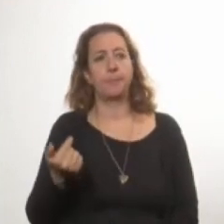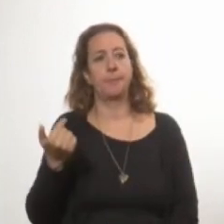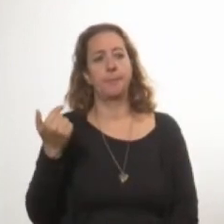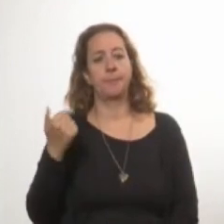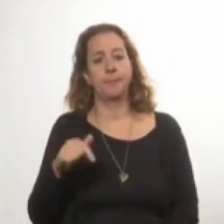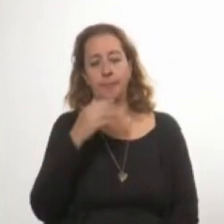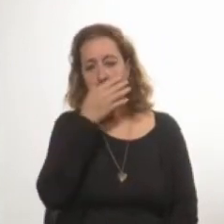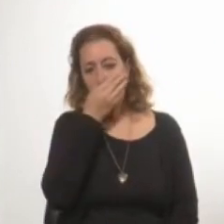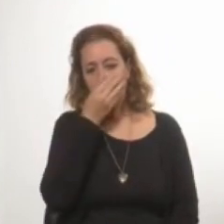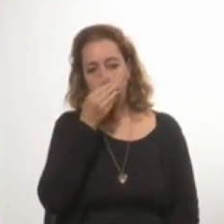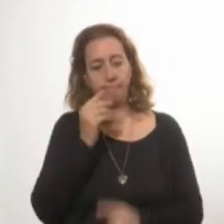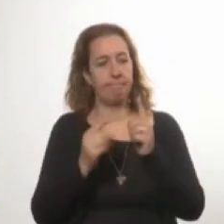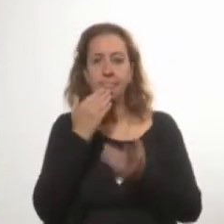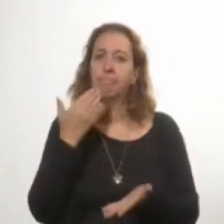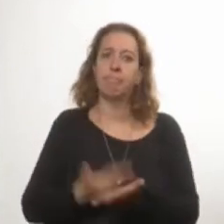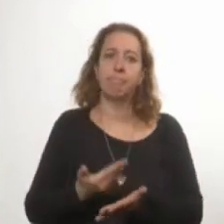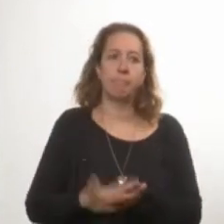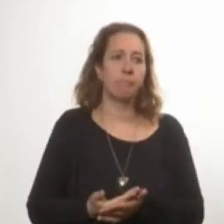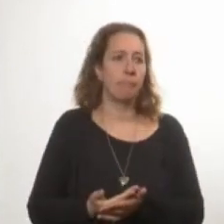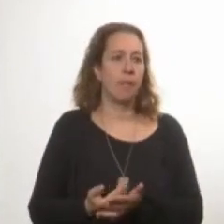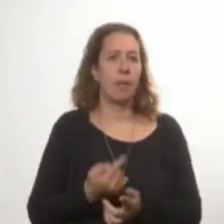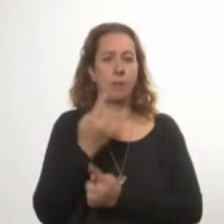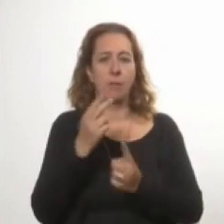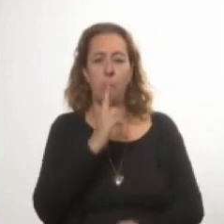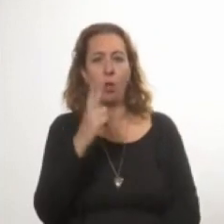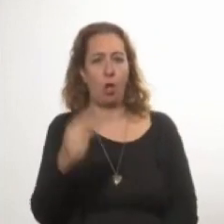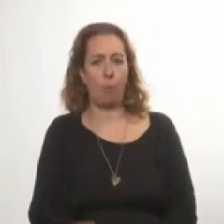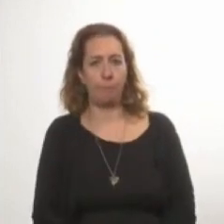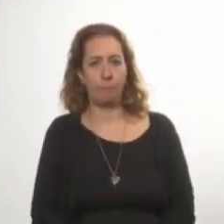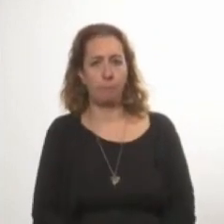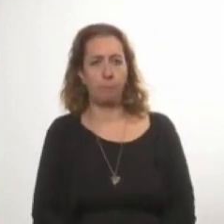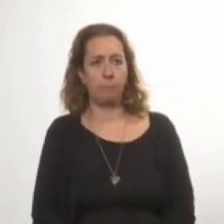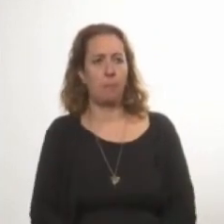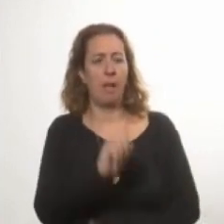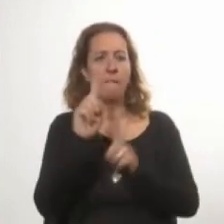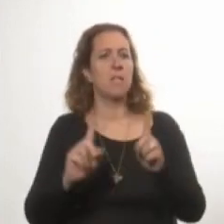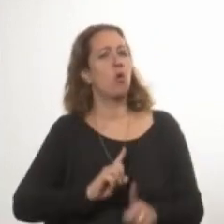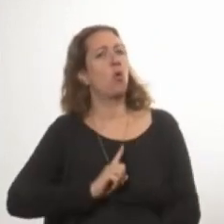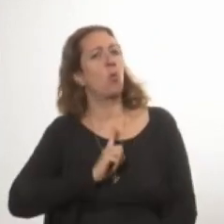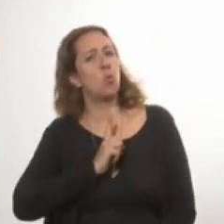Y con cierta sorpresa veo que muchas veces contestan que no. A veces el orgullo